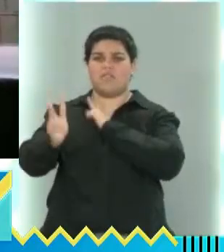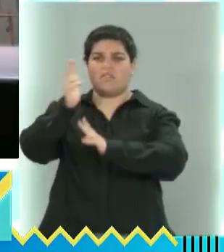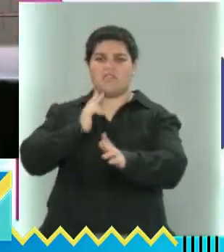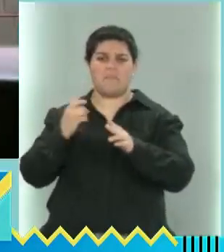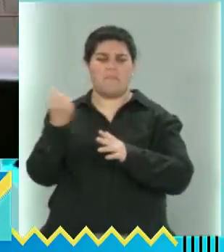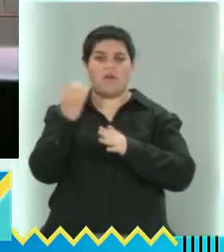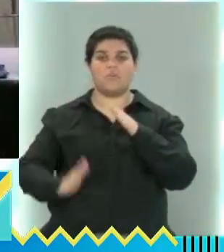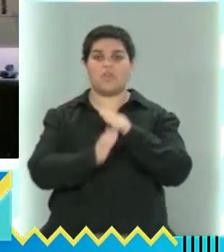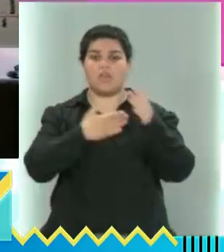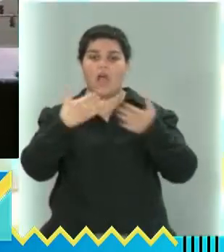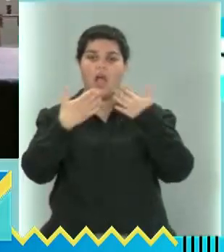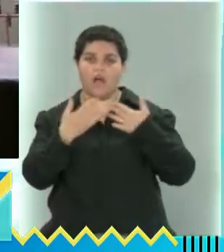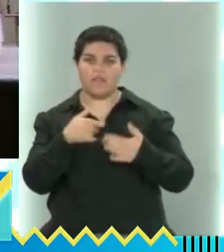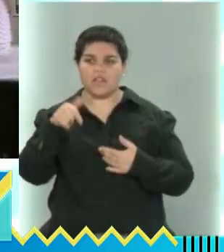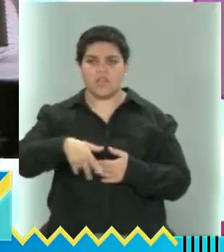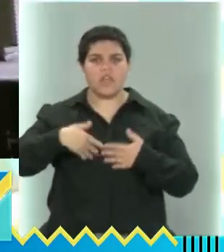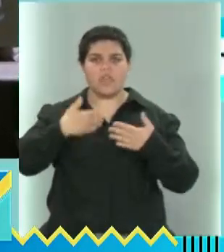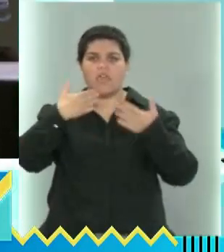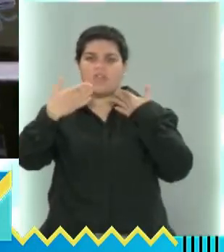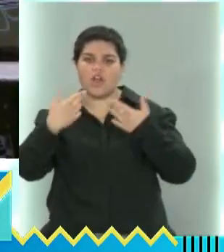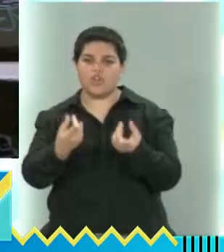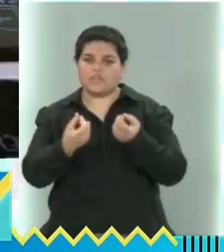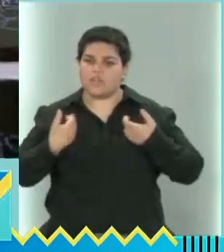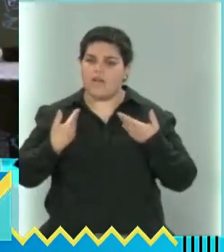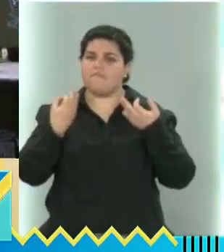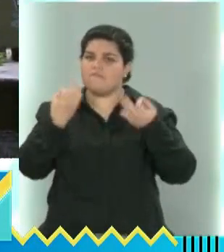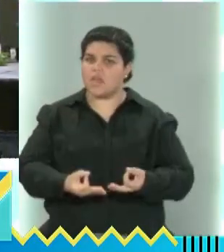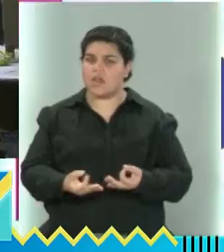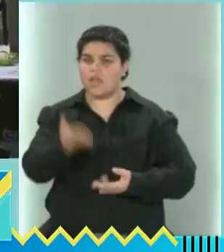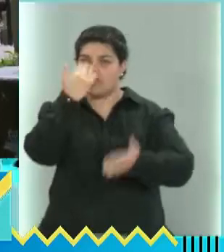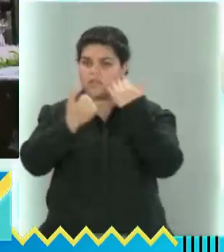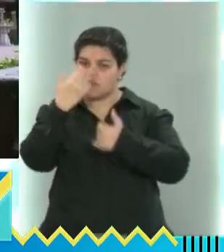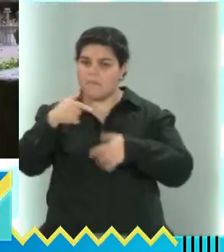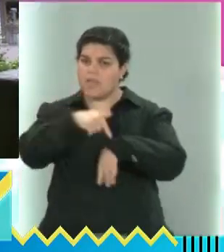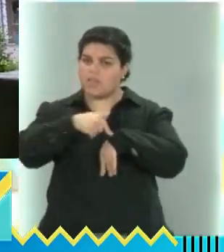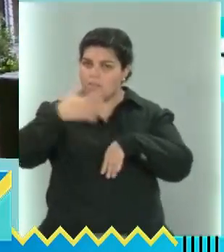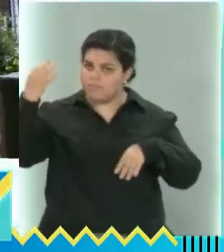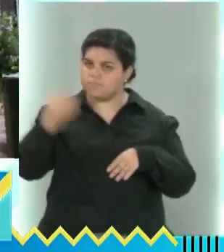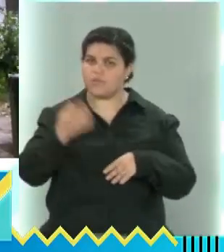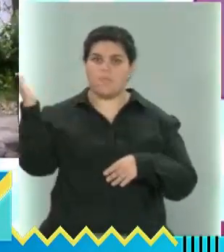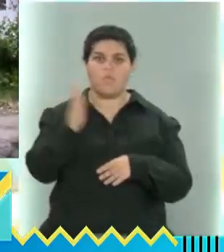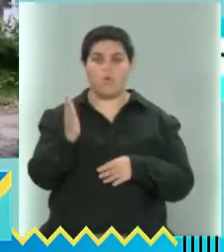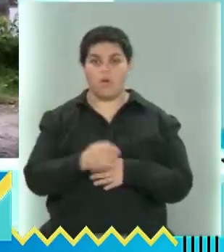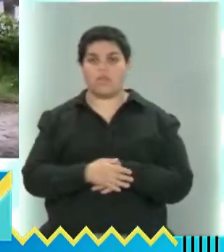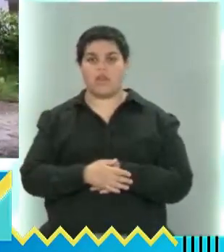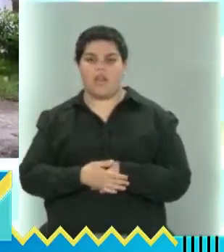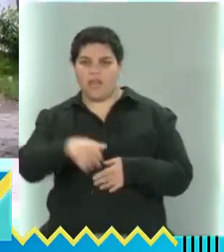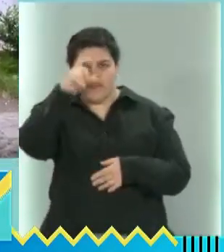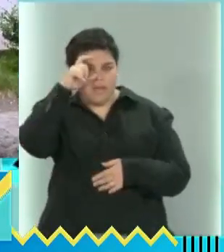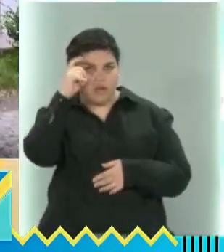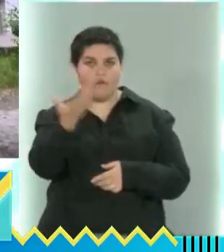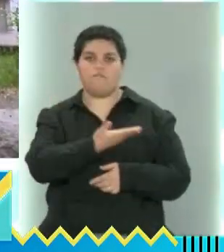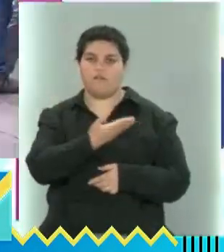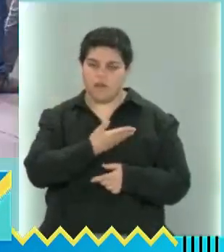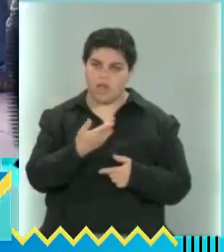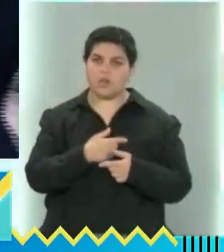ese diálogo se haga efectivo, que la paritaria se convoque en tiempo y forma, podemos reunirnos en enero, podemos reunirnos en